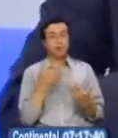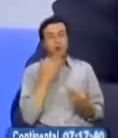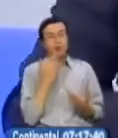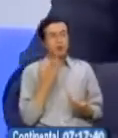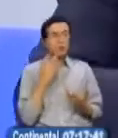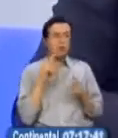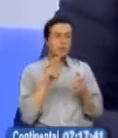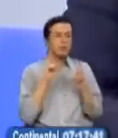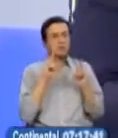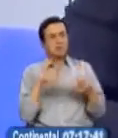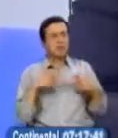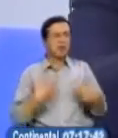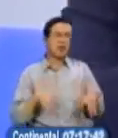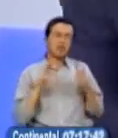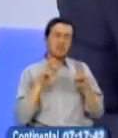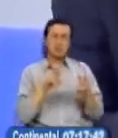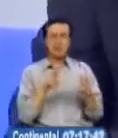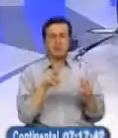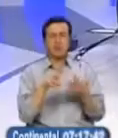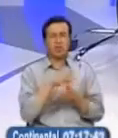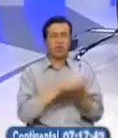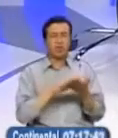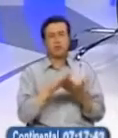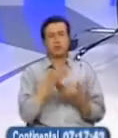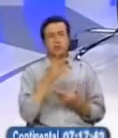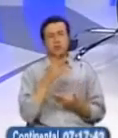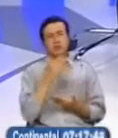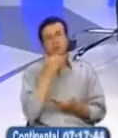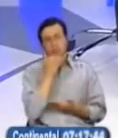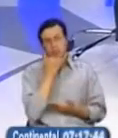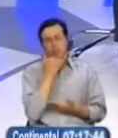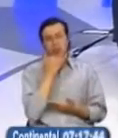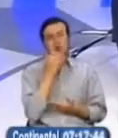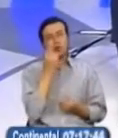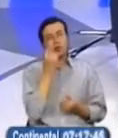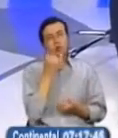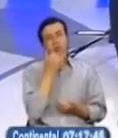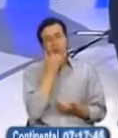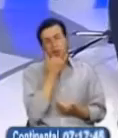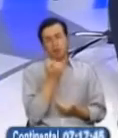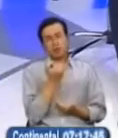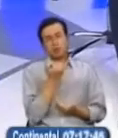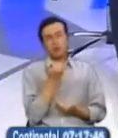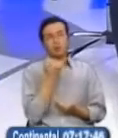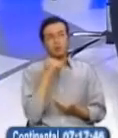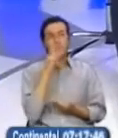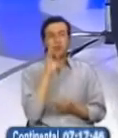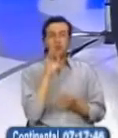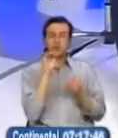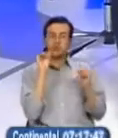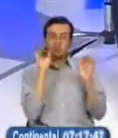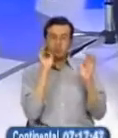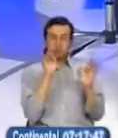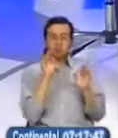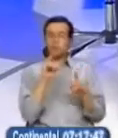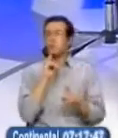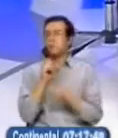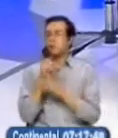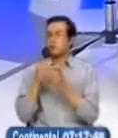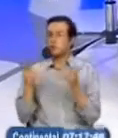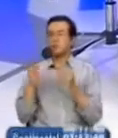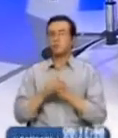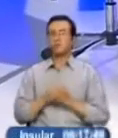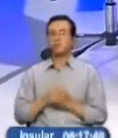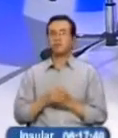puede investigar por investigar, porque se estaría mal utilizando los recursos, pero no estarían siendo utilizados de forma eficiente. Efectivamente, Carlos, y ese